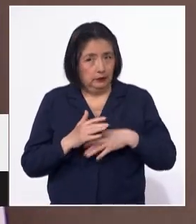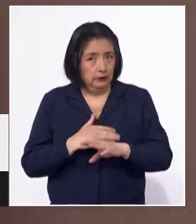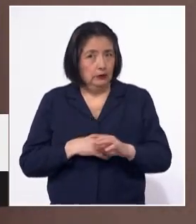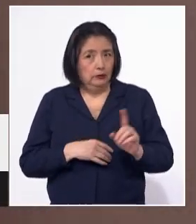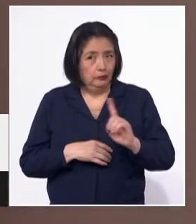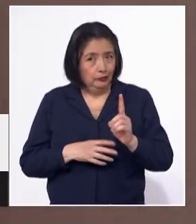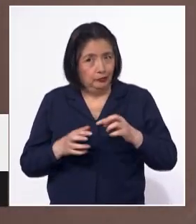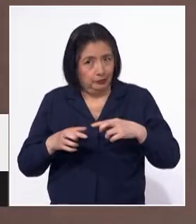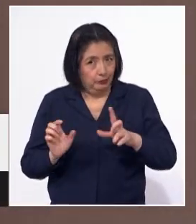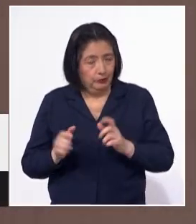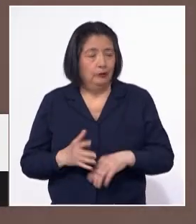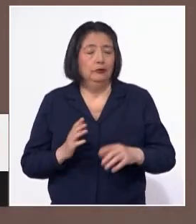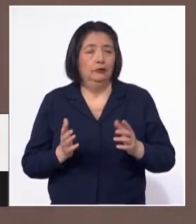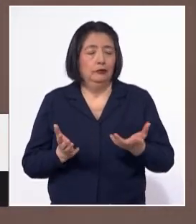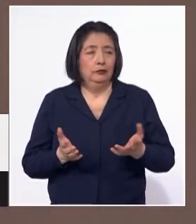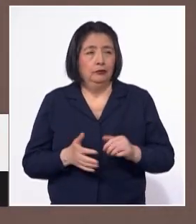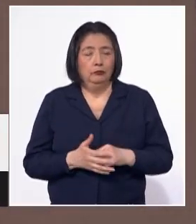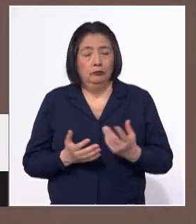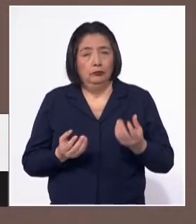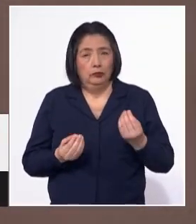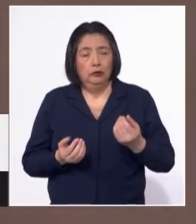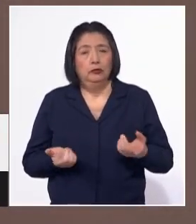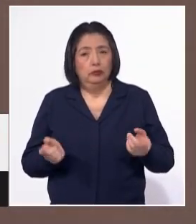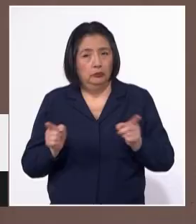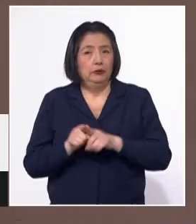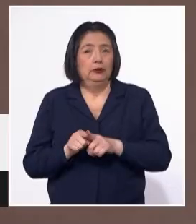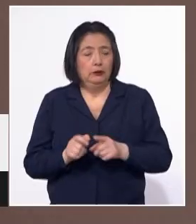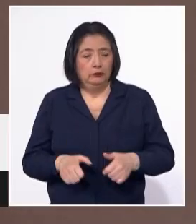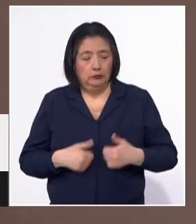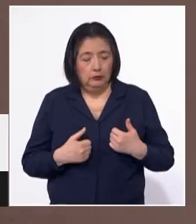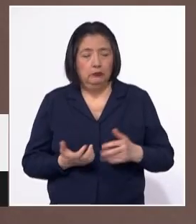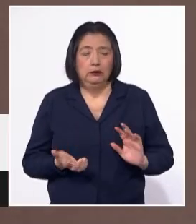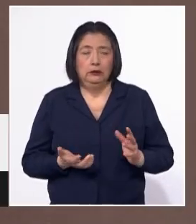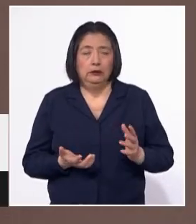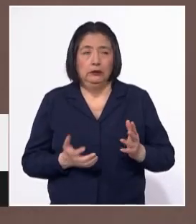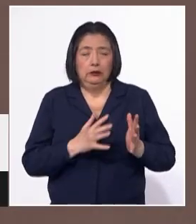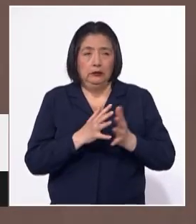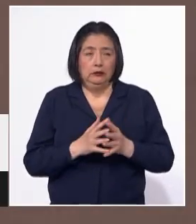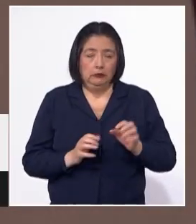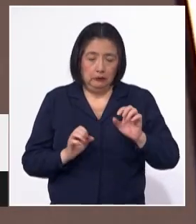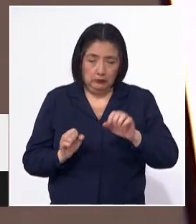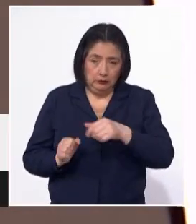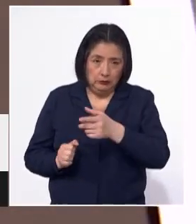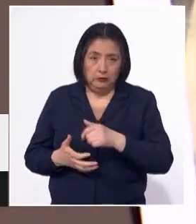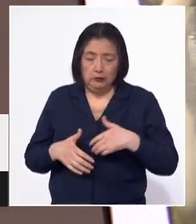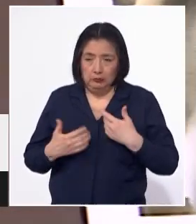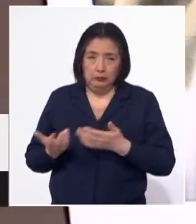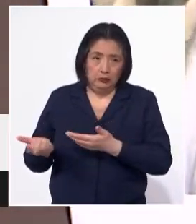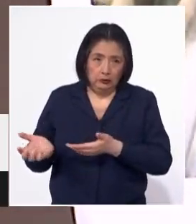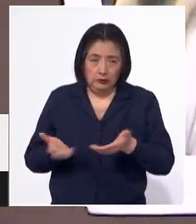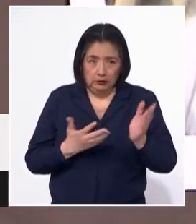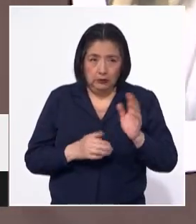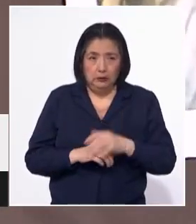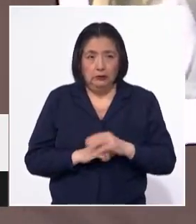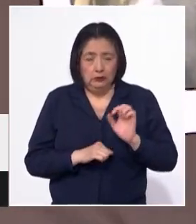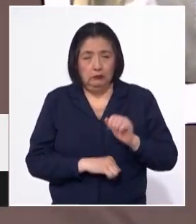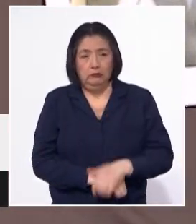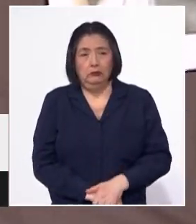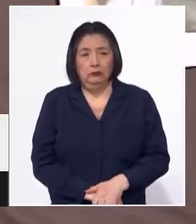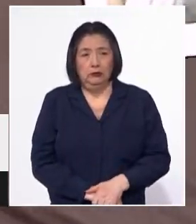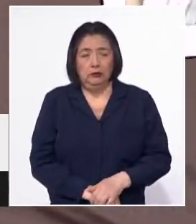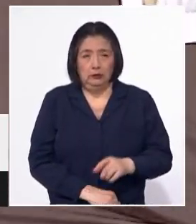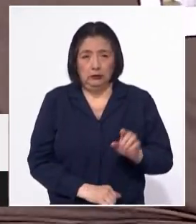ilegal porque su pareja, digamos, que vivía en Estados Unidos, aparentemente había conseguido a alguien que la pueda llevar, ¿verdad?